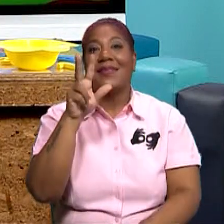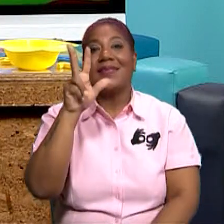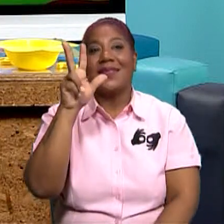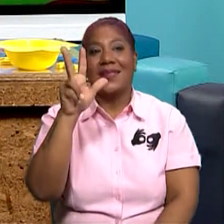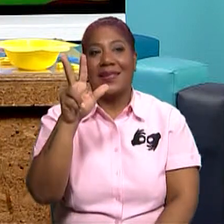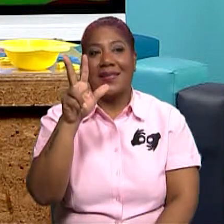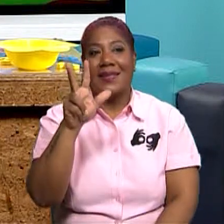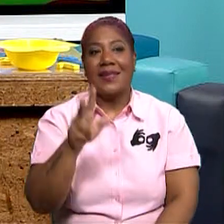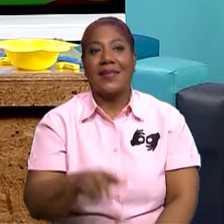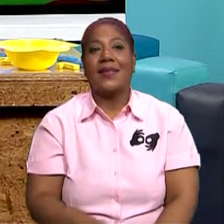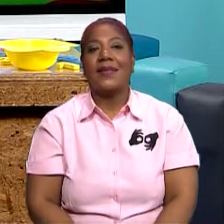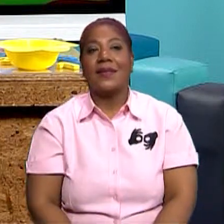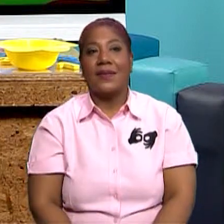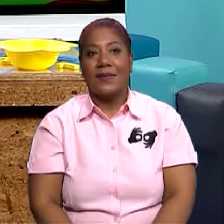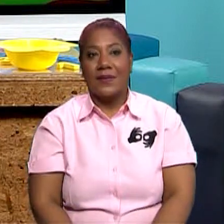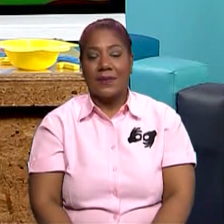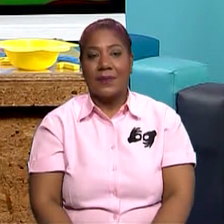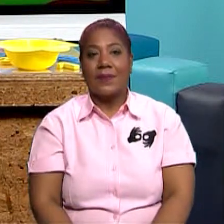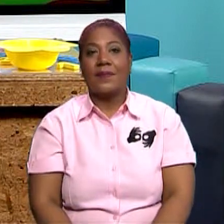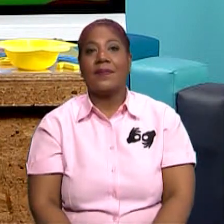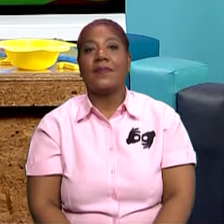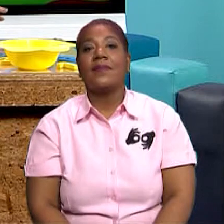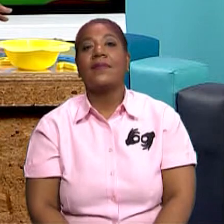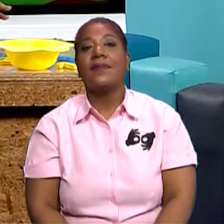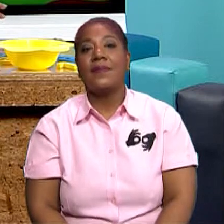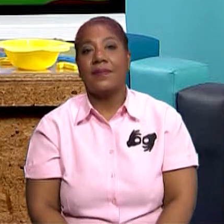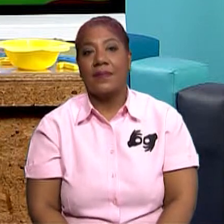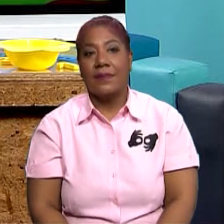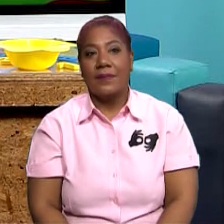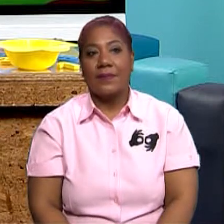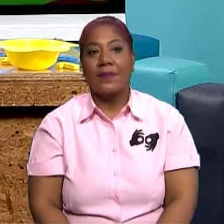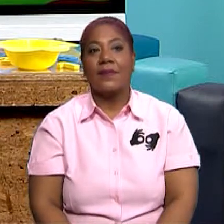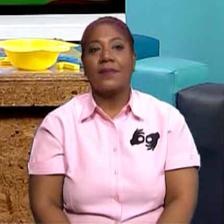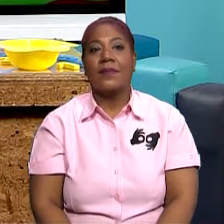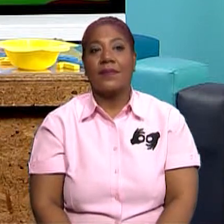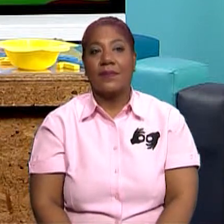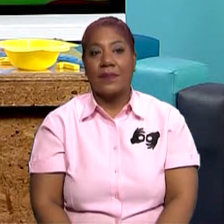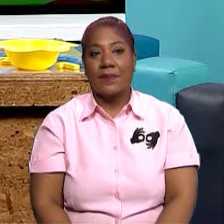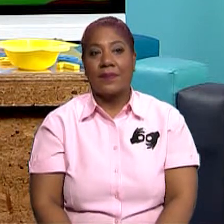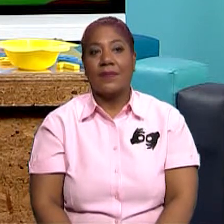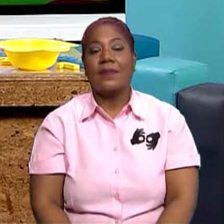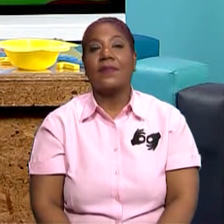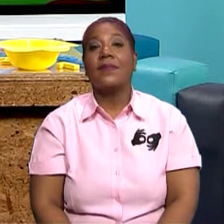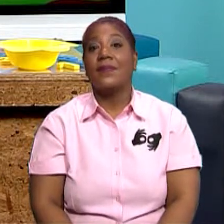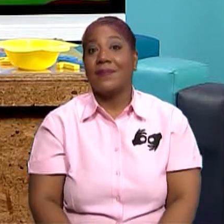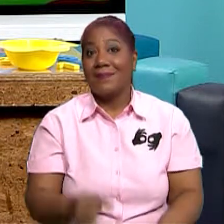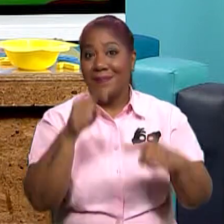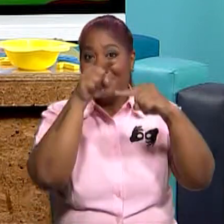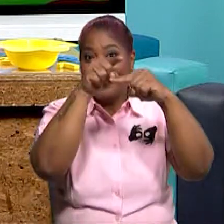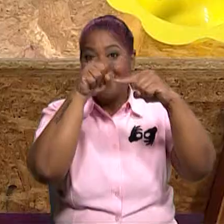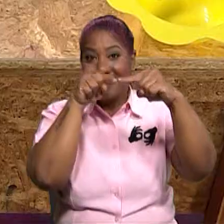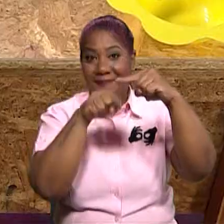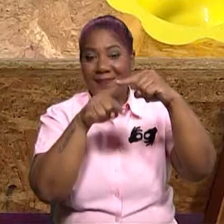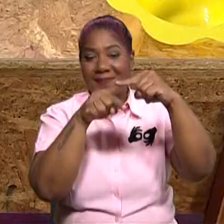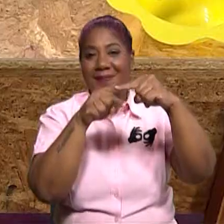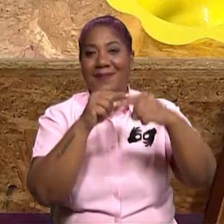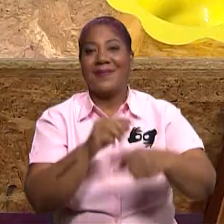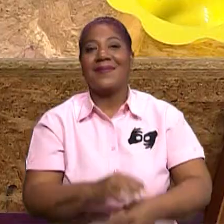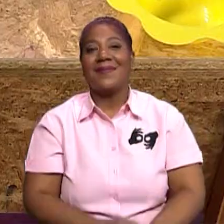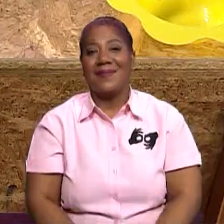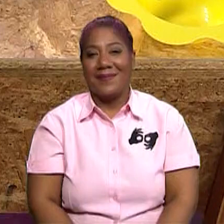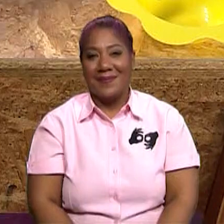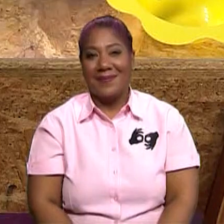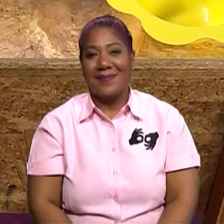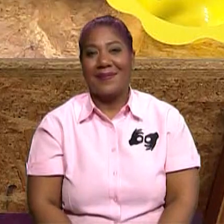Vamos a ver. Entonces, aquí, ¿qué hay que hacer, chicos? Cambiamos el número, ¿verdad? Cambiamos el número 12, seguimos con el signo de entre, ¿verdad? Que es el que